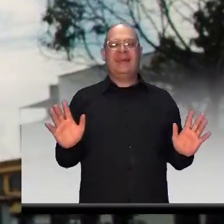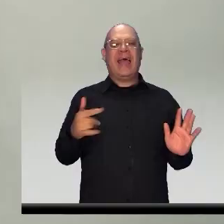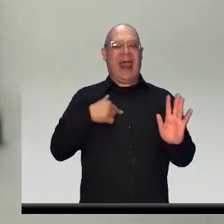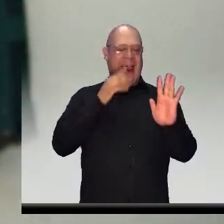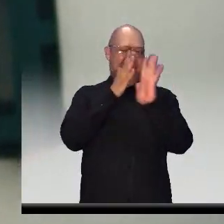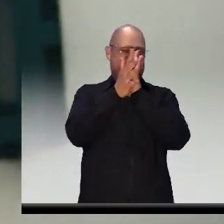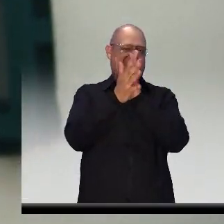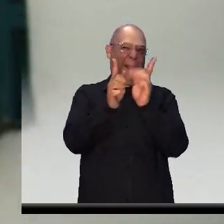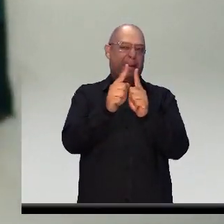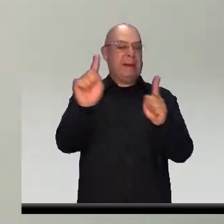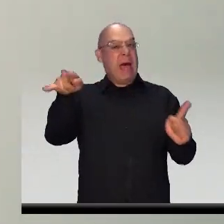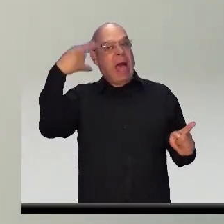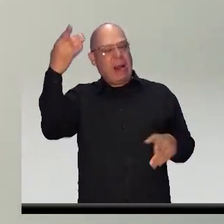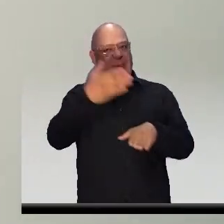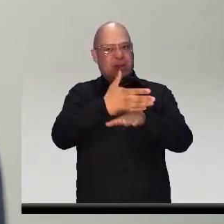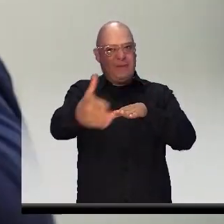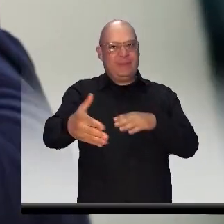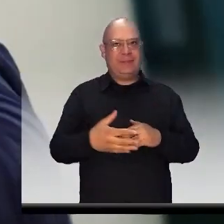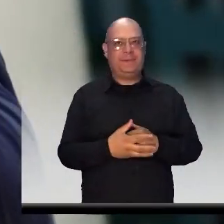cosita.